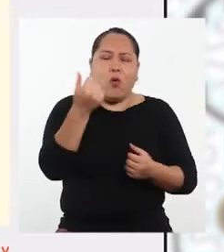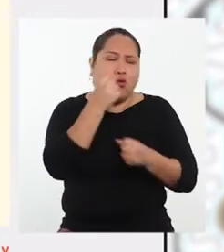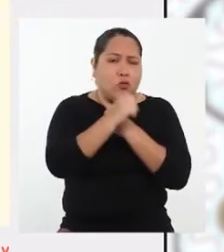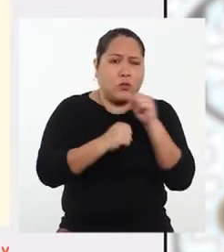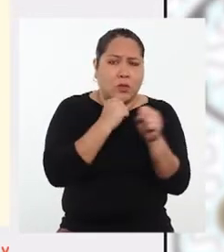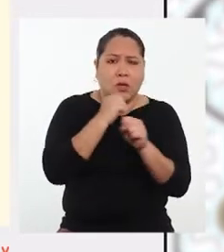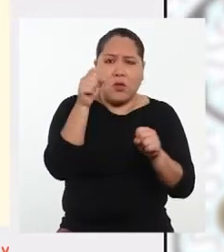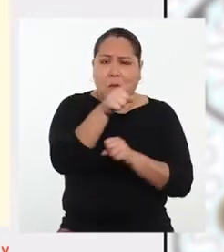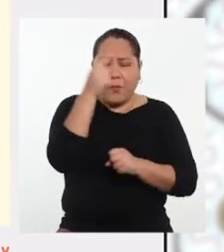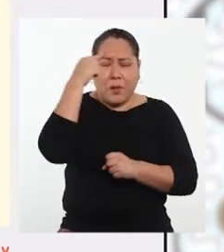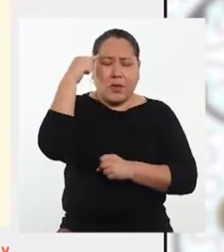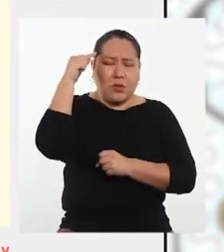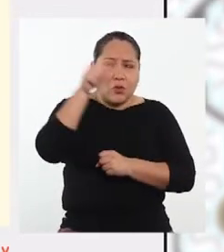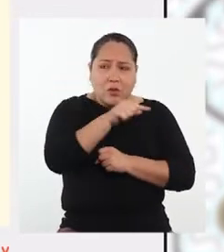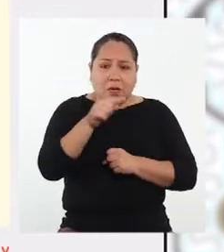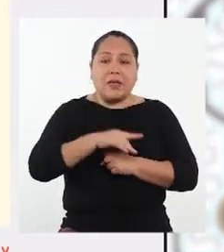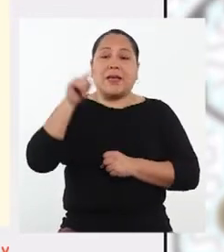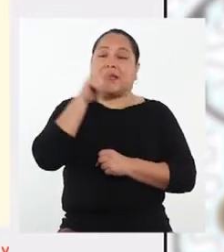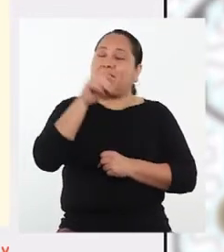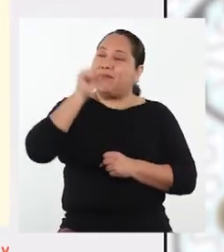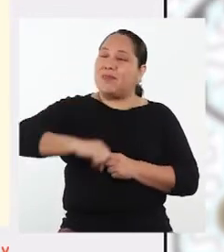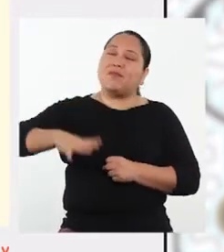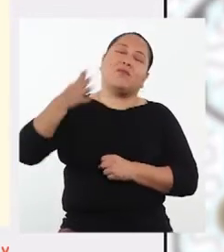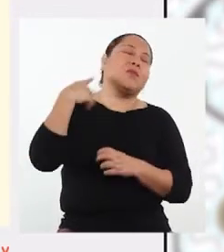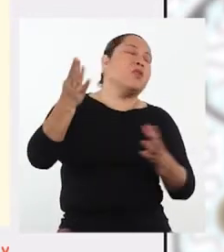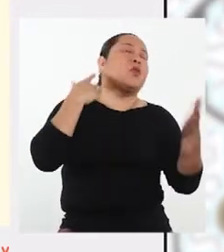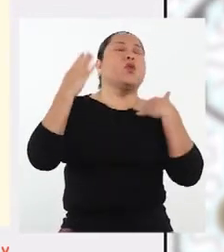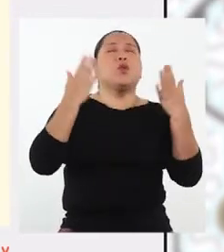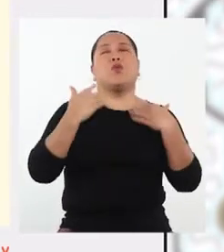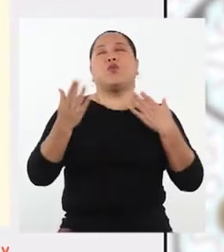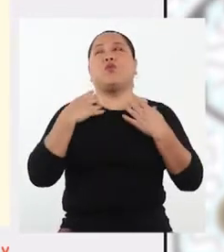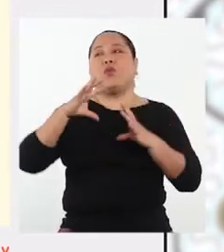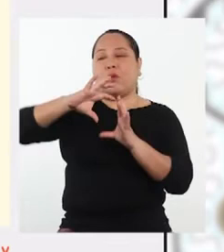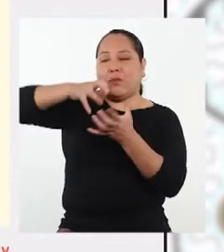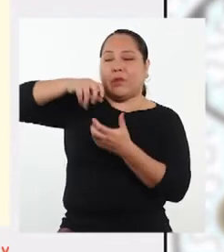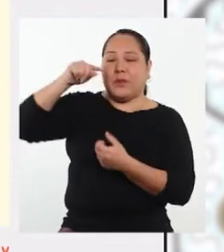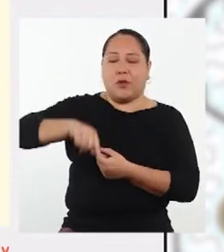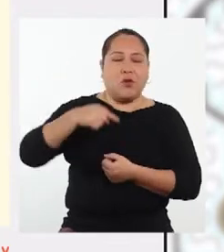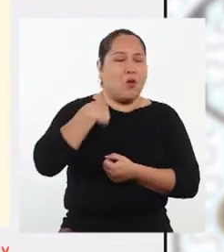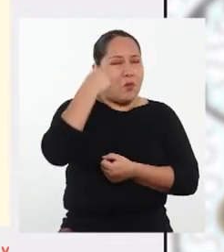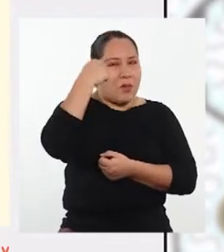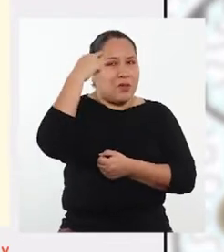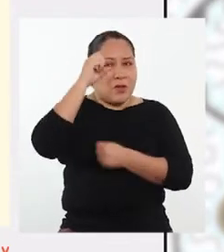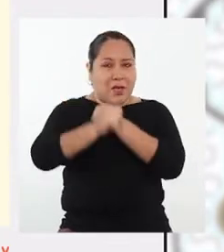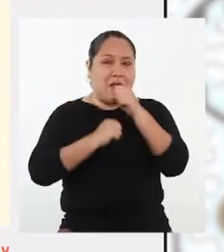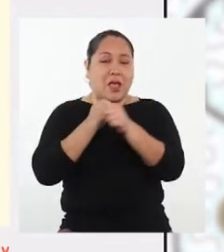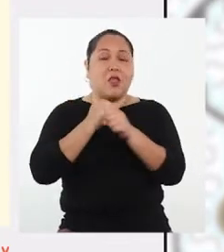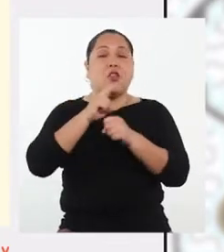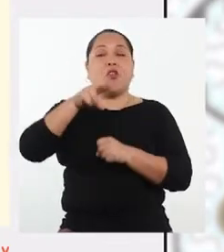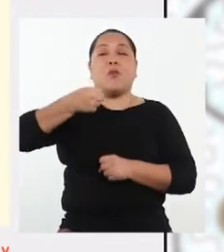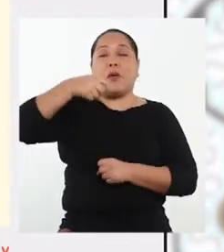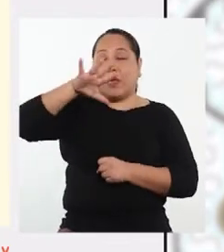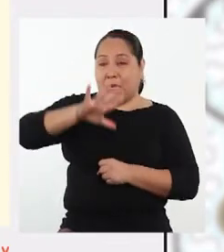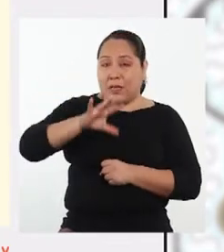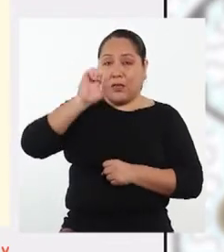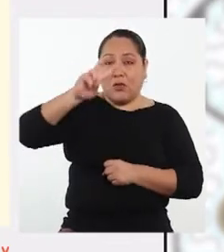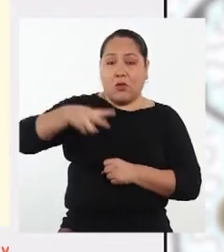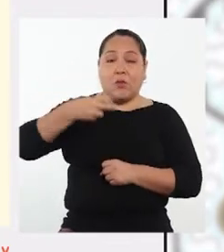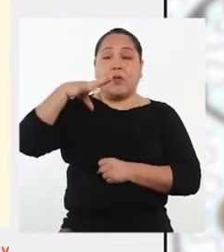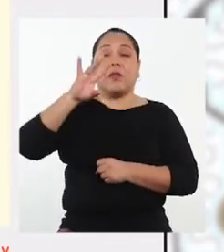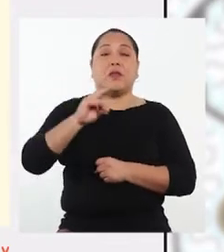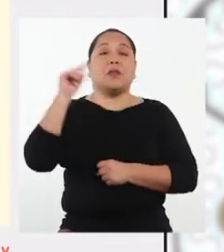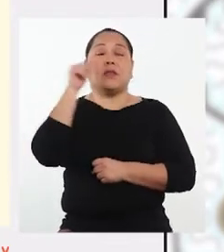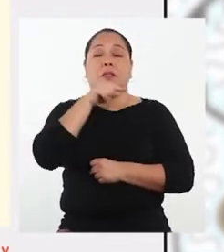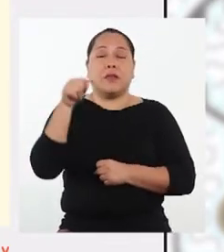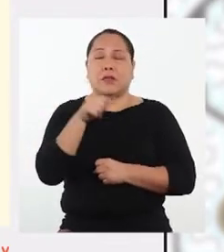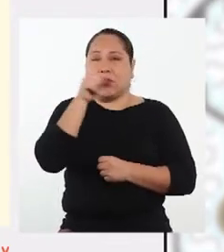otros años creen ustedes que han sido bastante calurosos para el planeta? Yo diría que el año 2015 y el